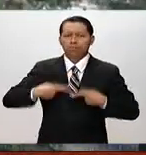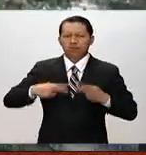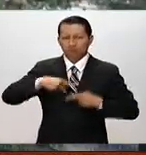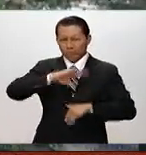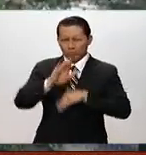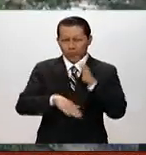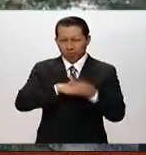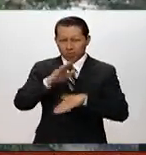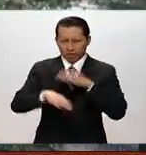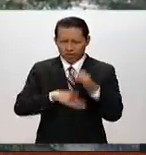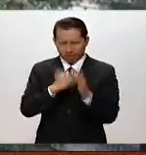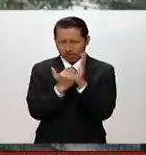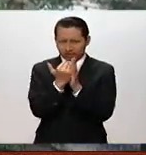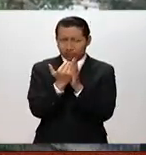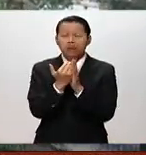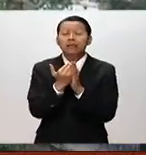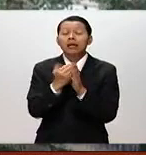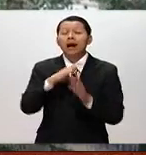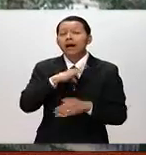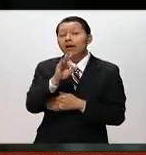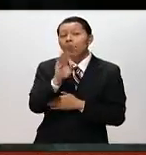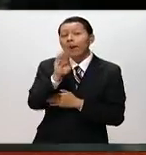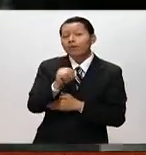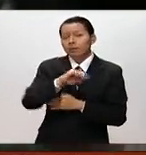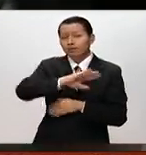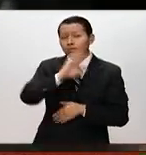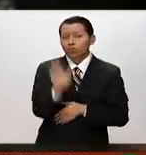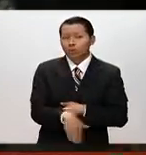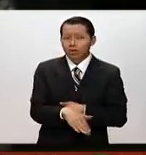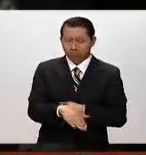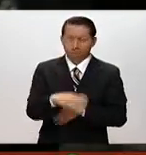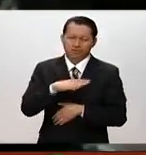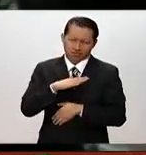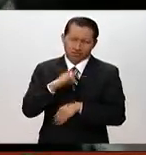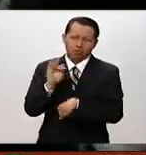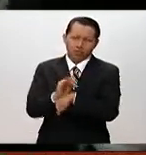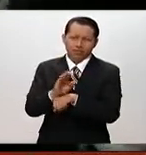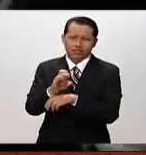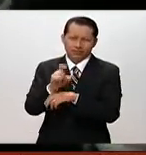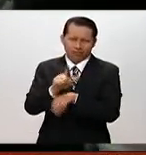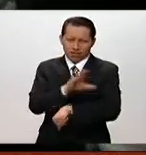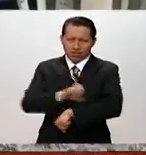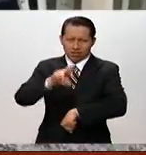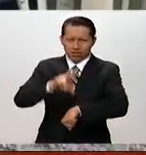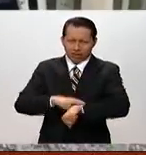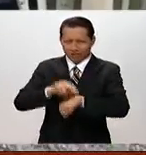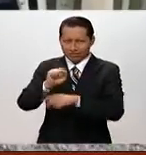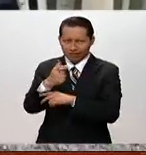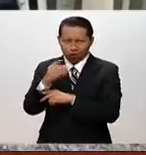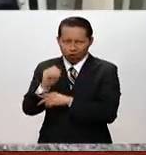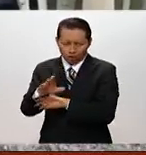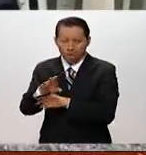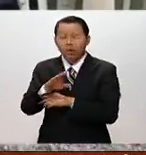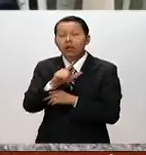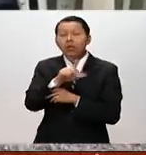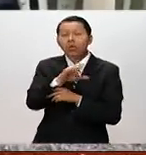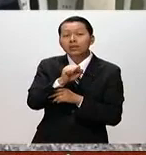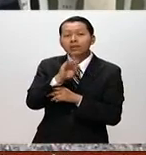muertos por el paso de Earl, así lo confirmó el Coordinador Nacional de Protección Civil de la Secretaría de Gobernación, Luis Felipe Puente.